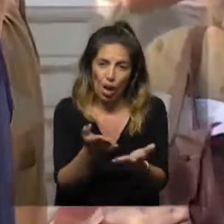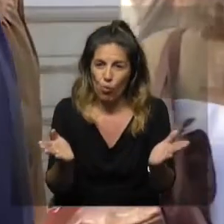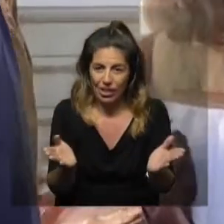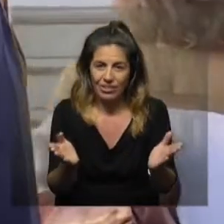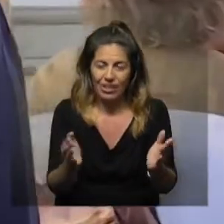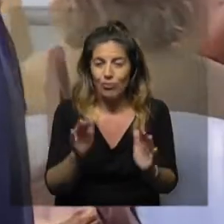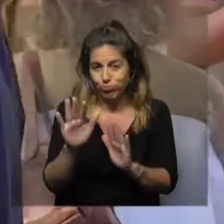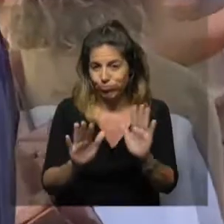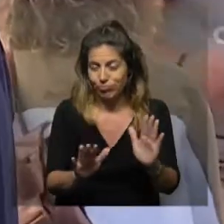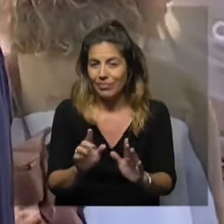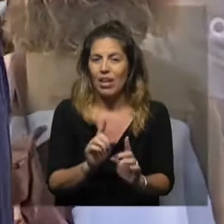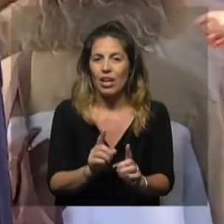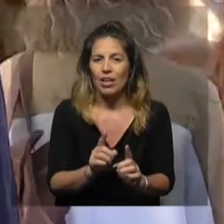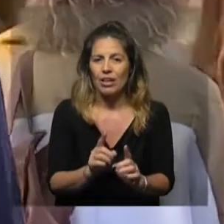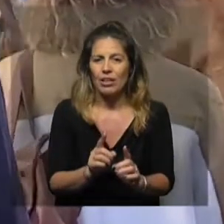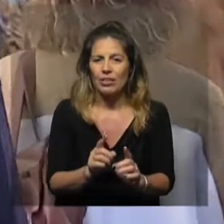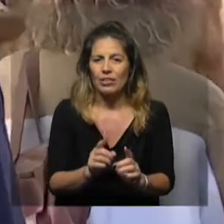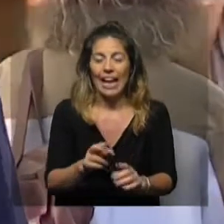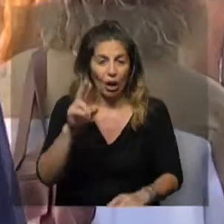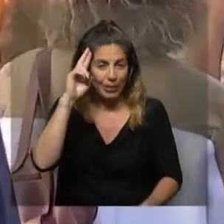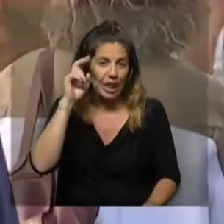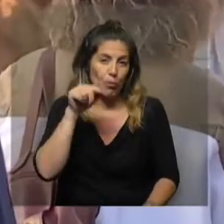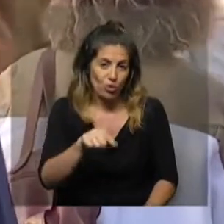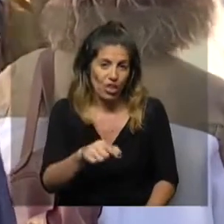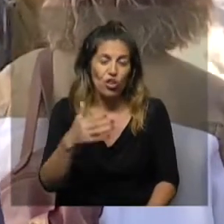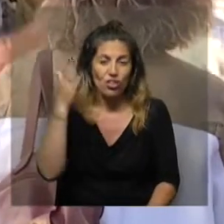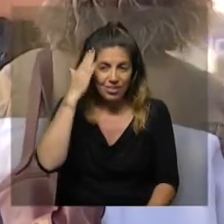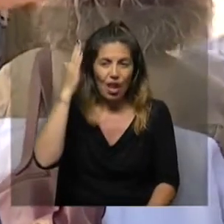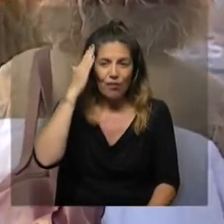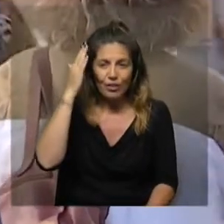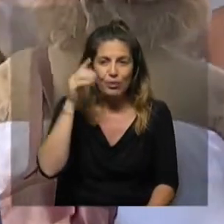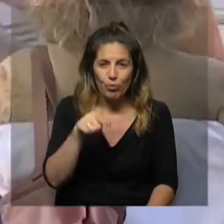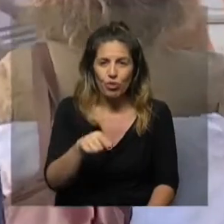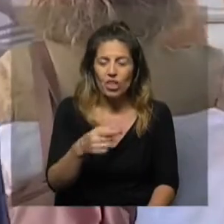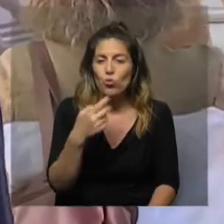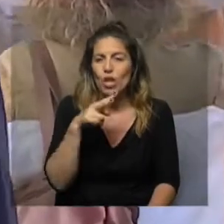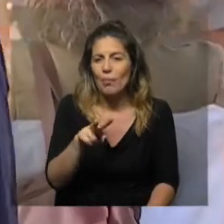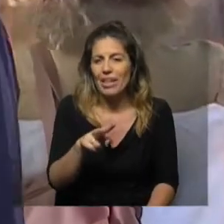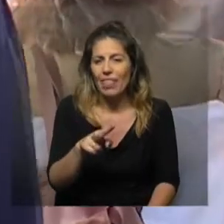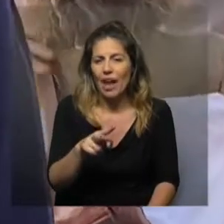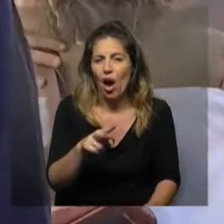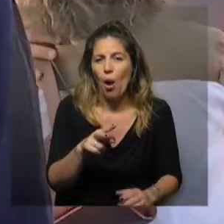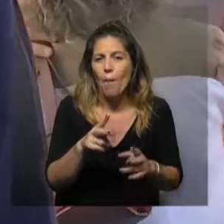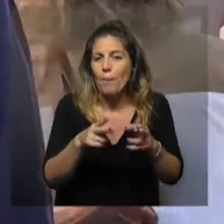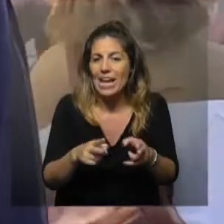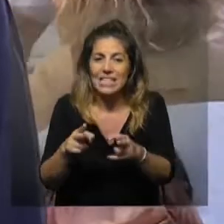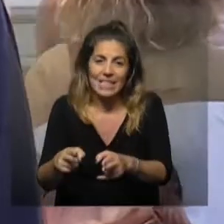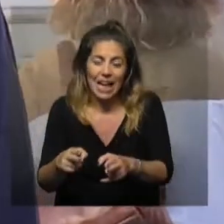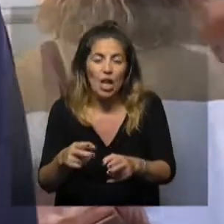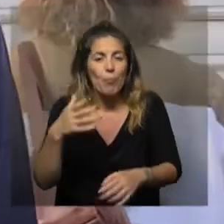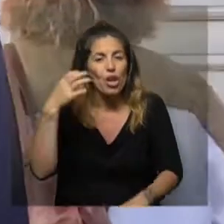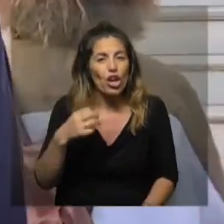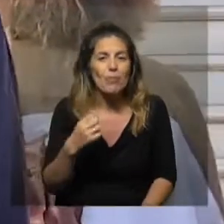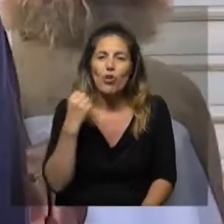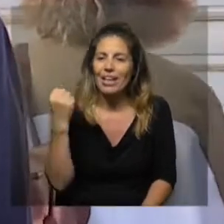este respetamos eso sabemos que es una mirada parcial pero consideramos que es muy importante